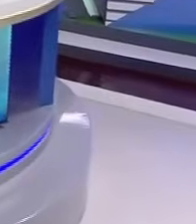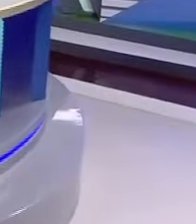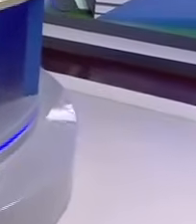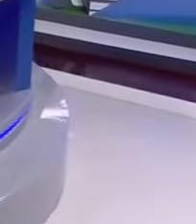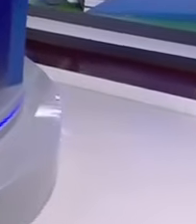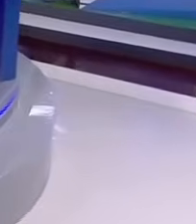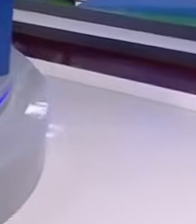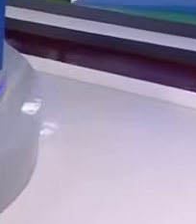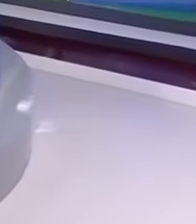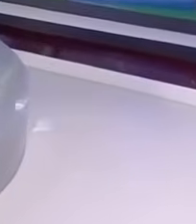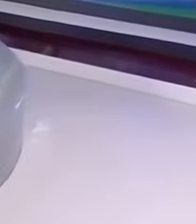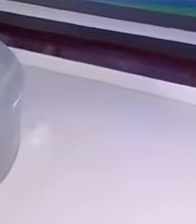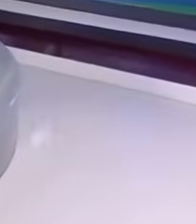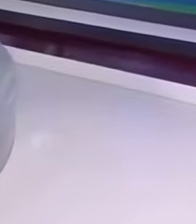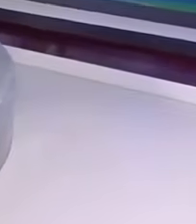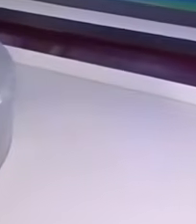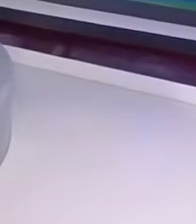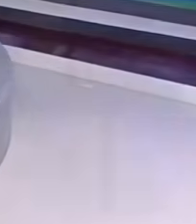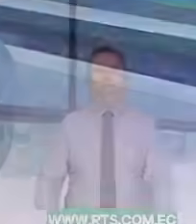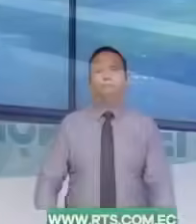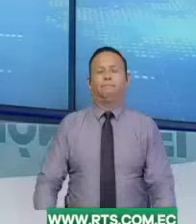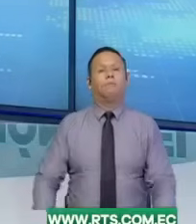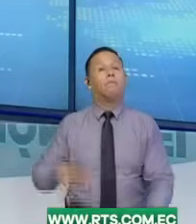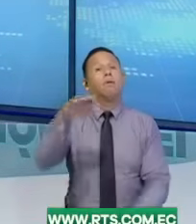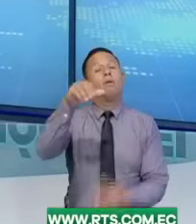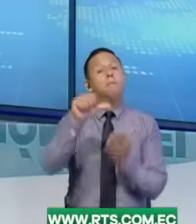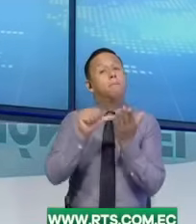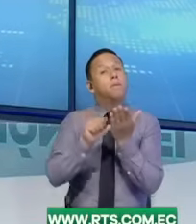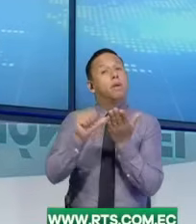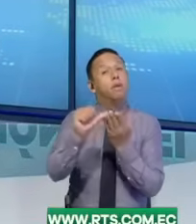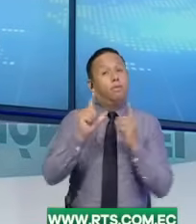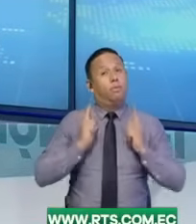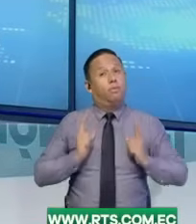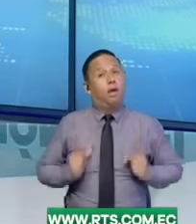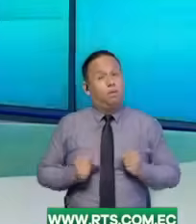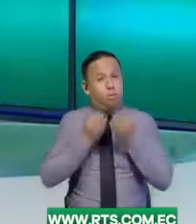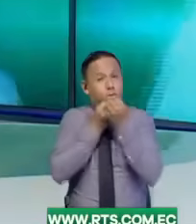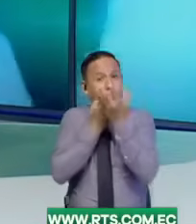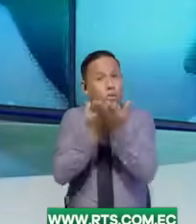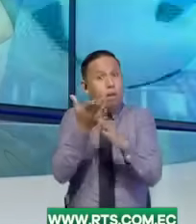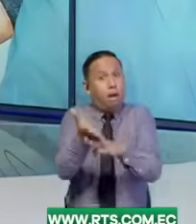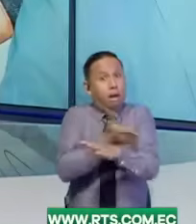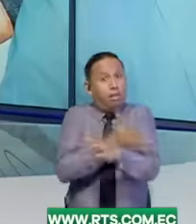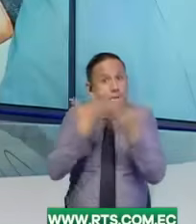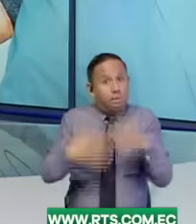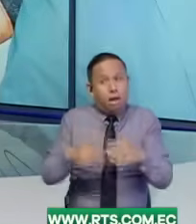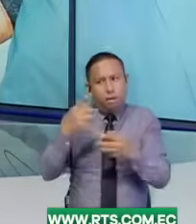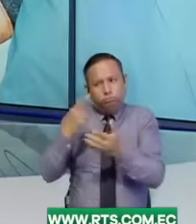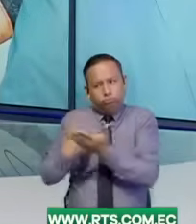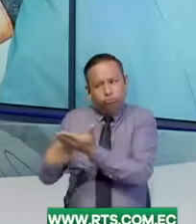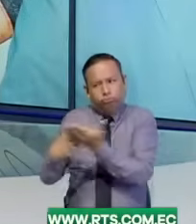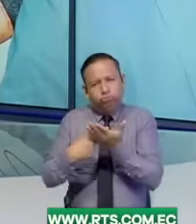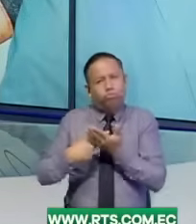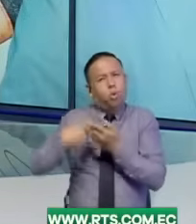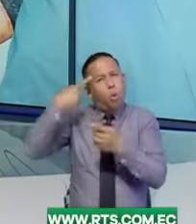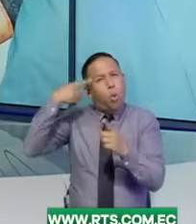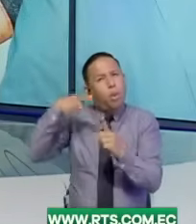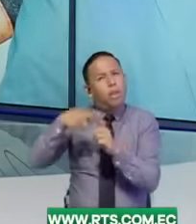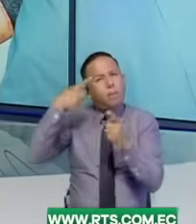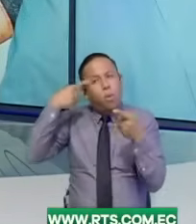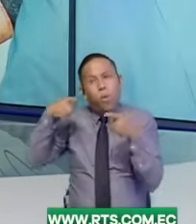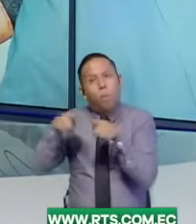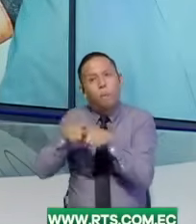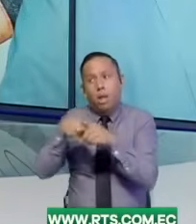De regreso con lo anunciado. El ministro de Salud señaló que están trabajando en la firma de un convenio interministerial